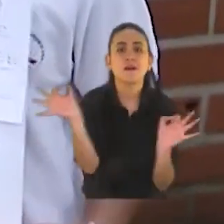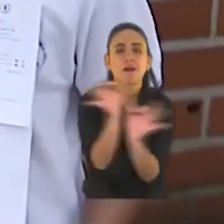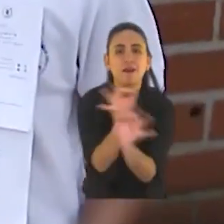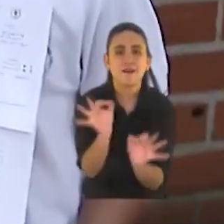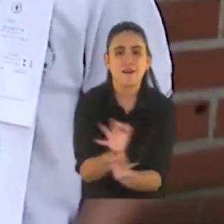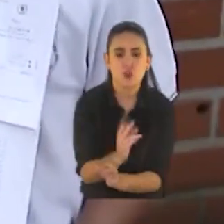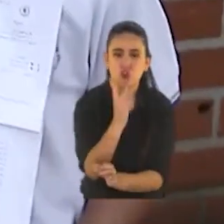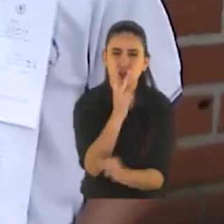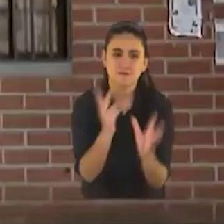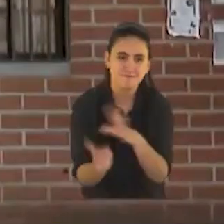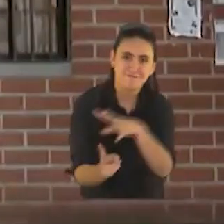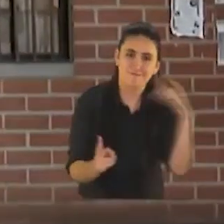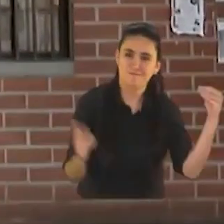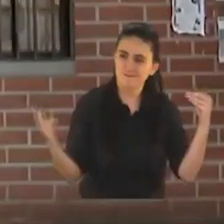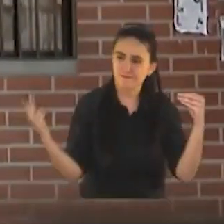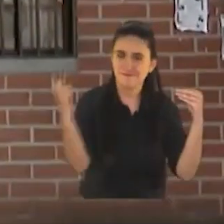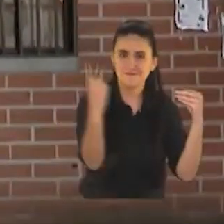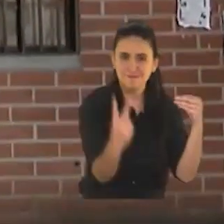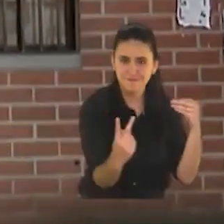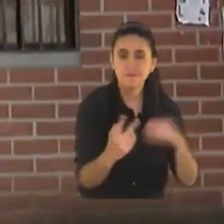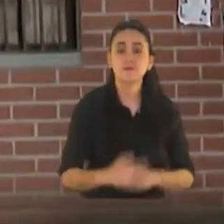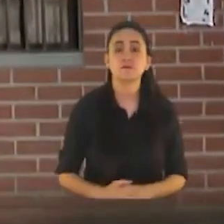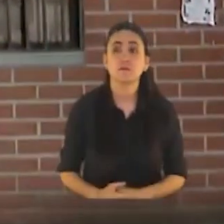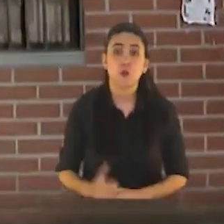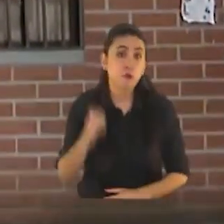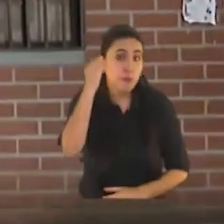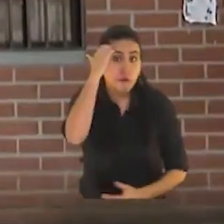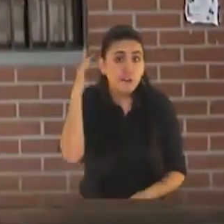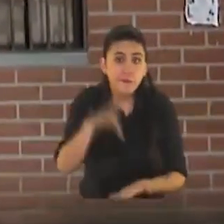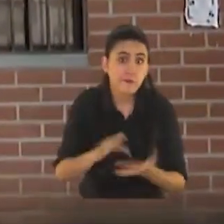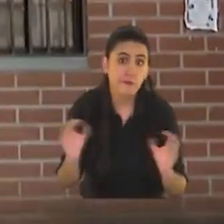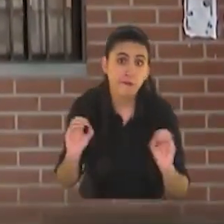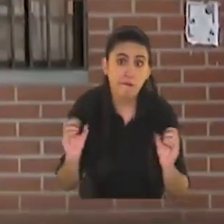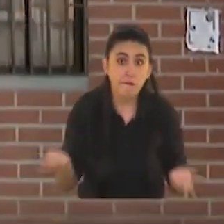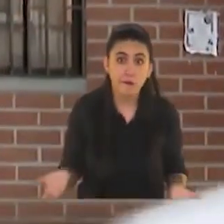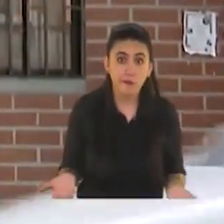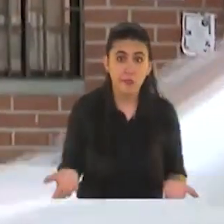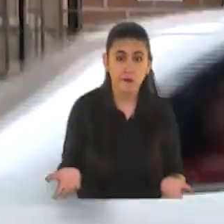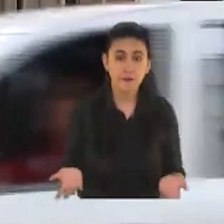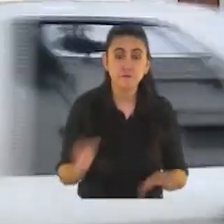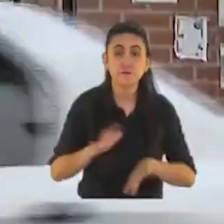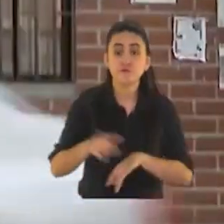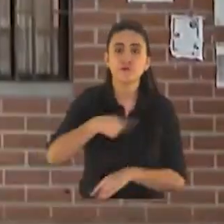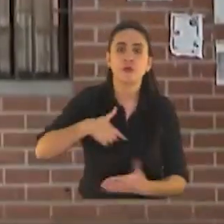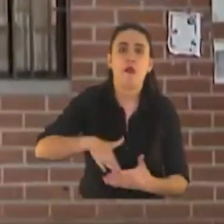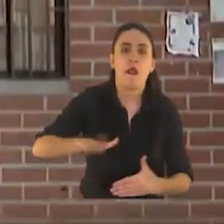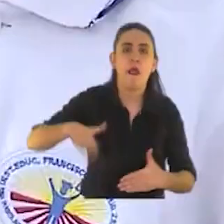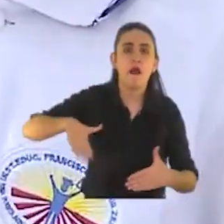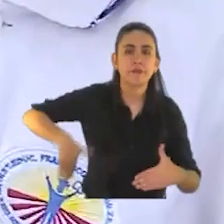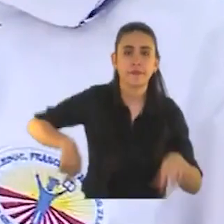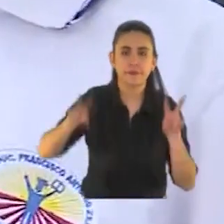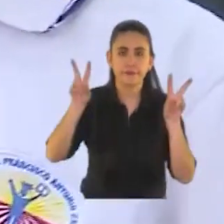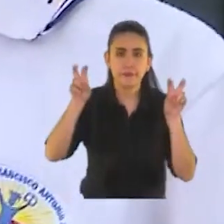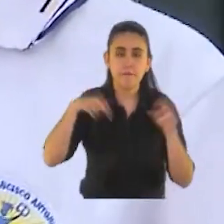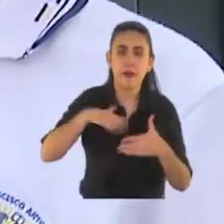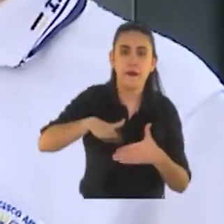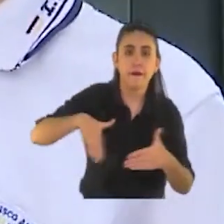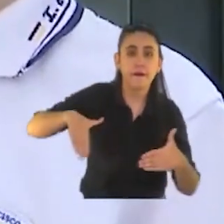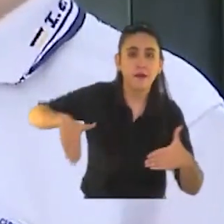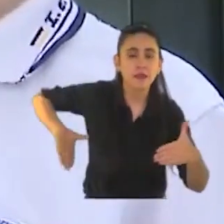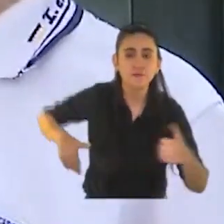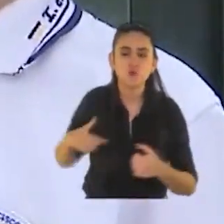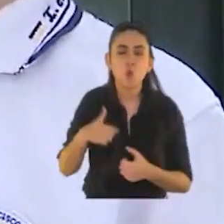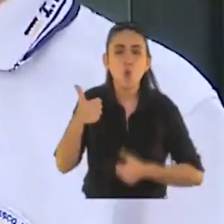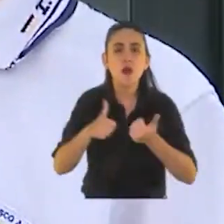a quienes se fueron que el profesor todavía no llega Entonces lo estamos atrasando los temas la solución